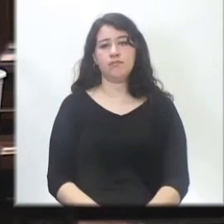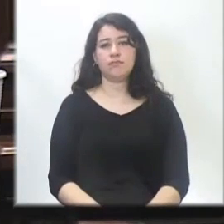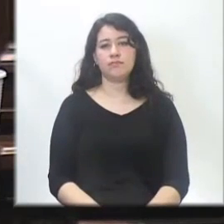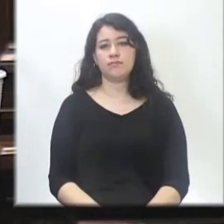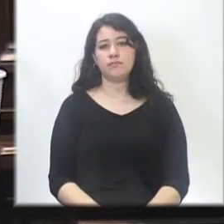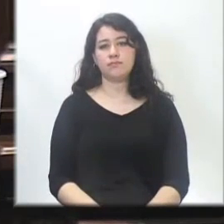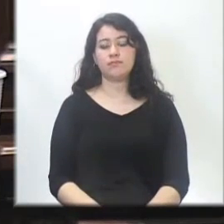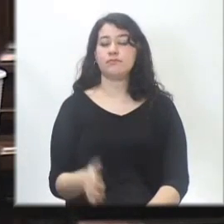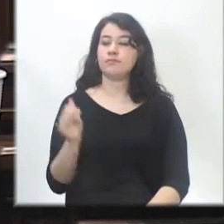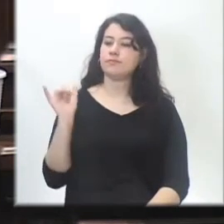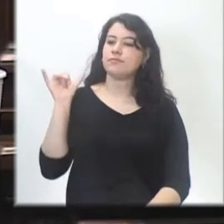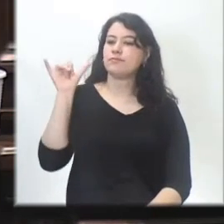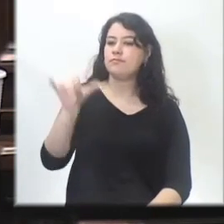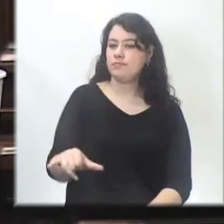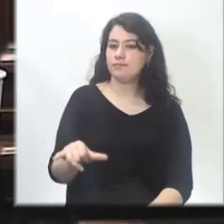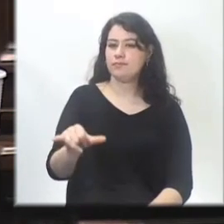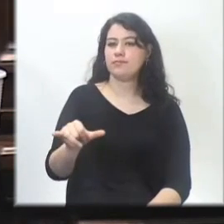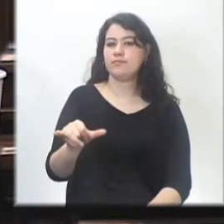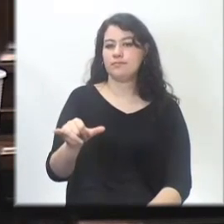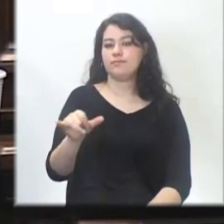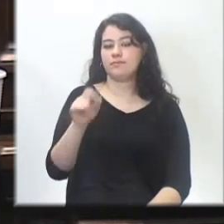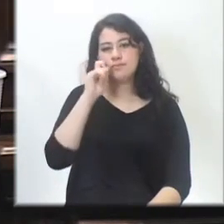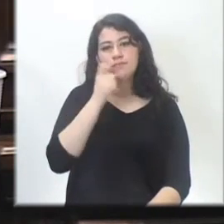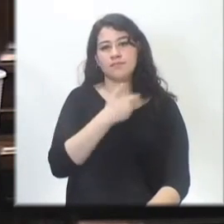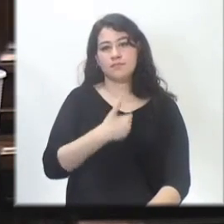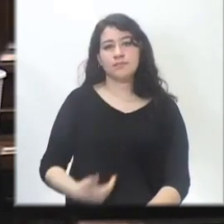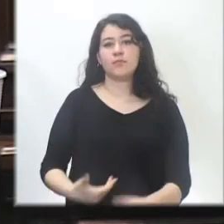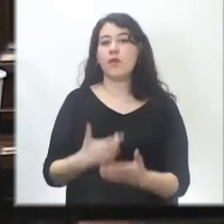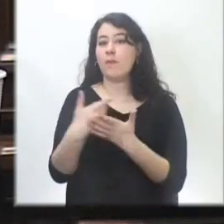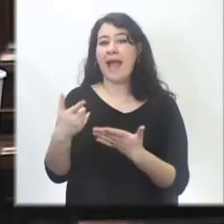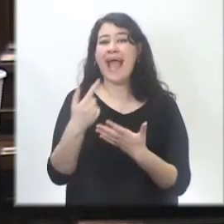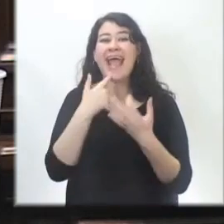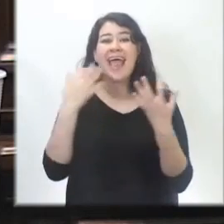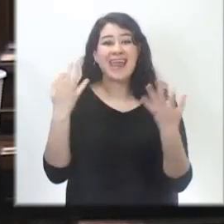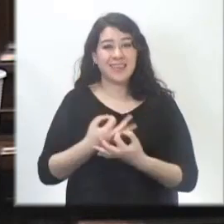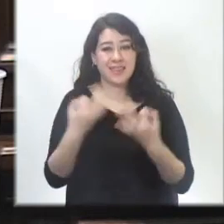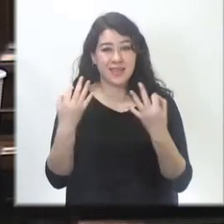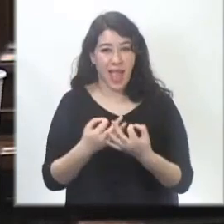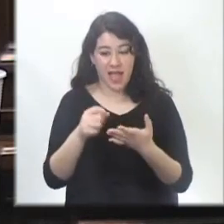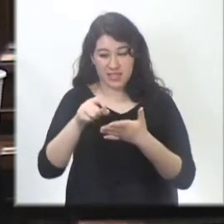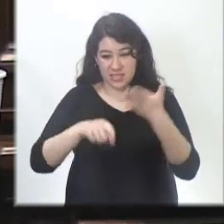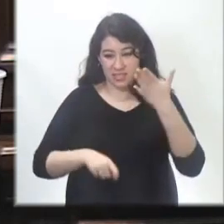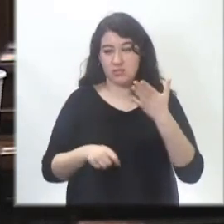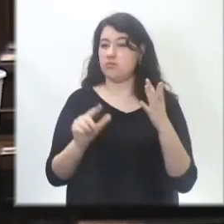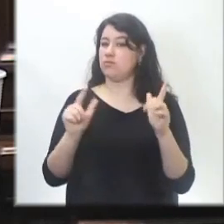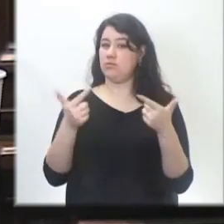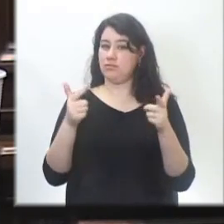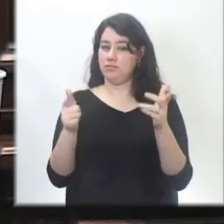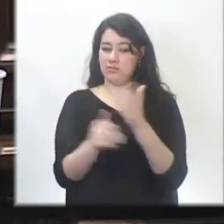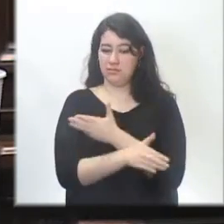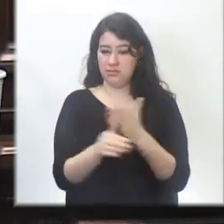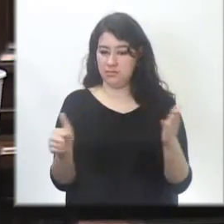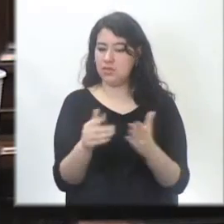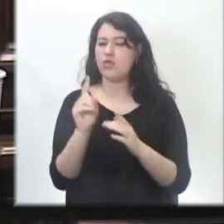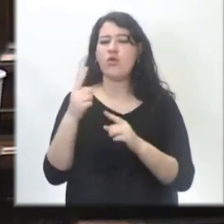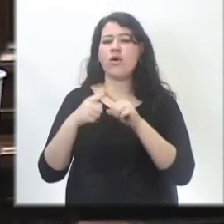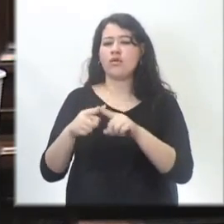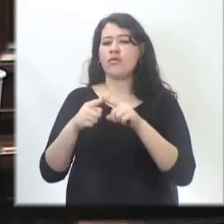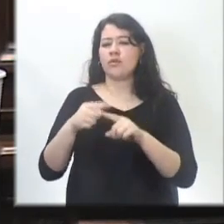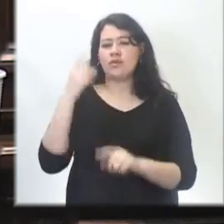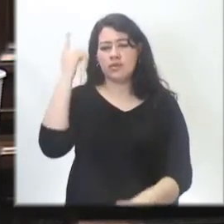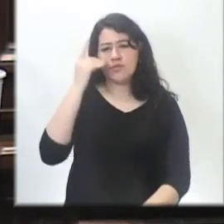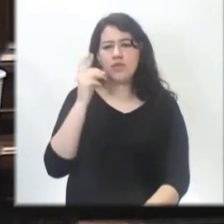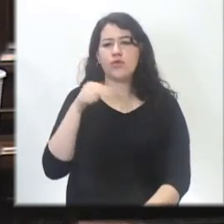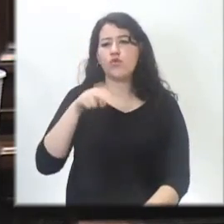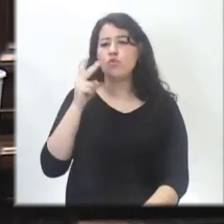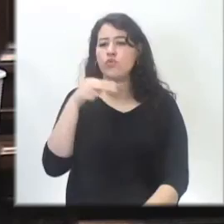Los aviones, señor presidente, se compraron sin garantías. Y acá la discusión no es con el diputado Gerardo Núñez, no es